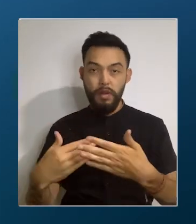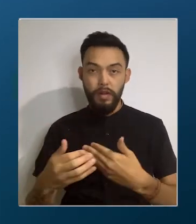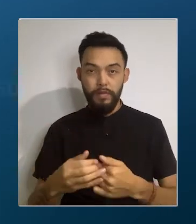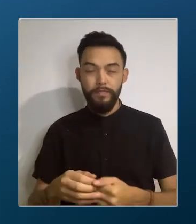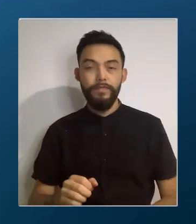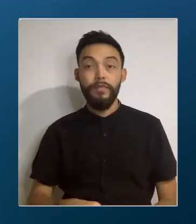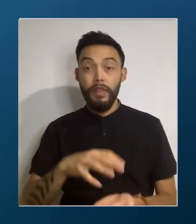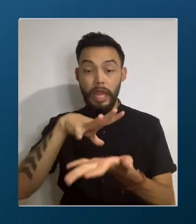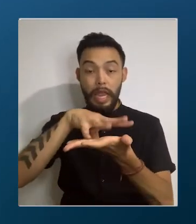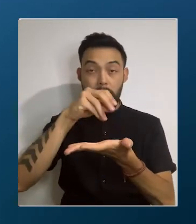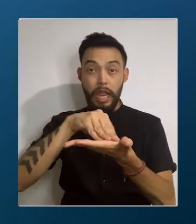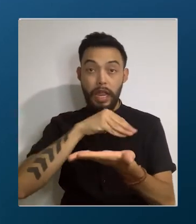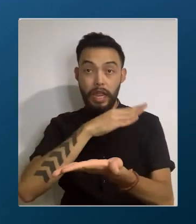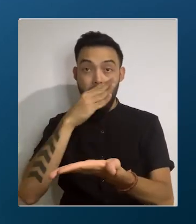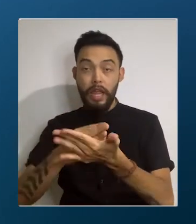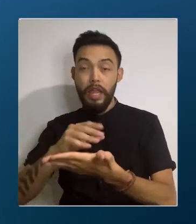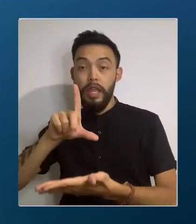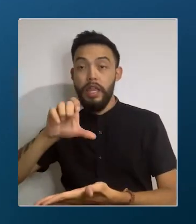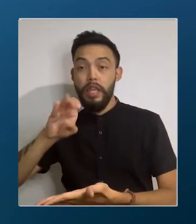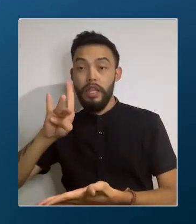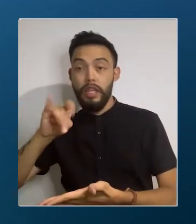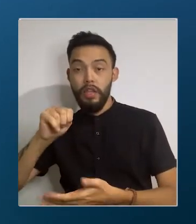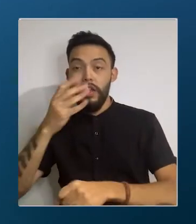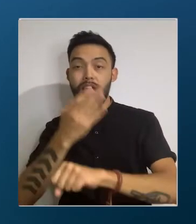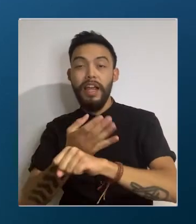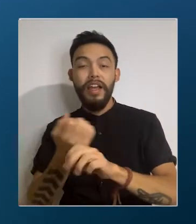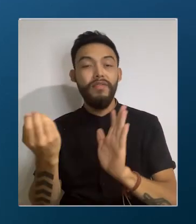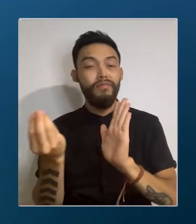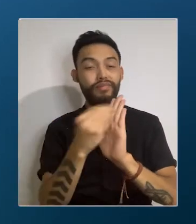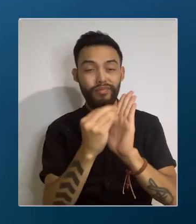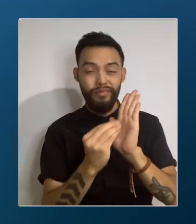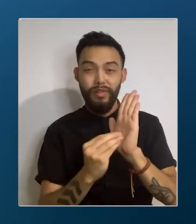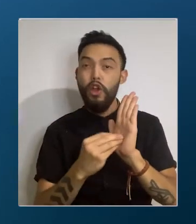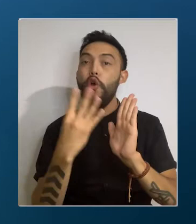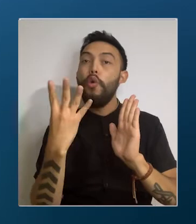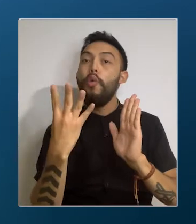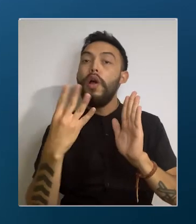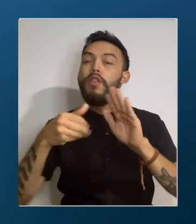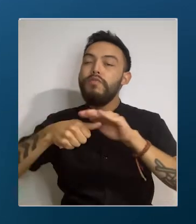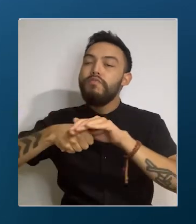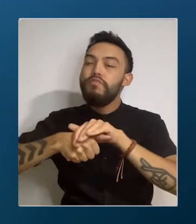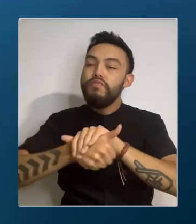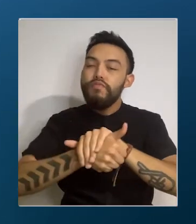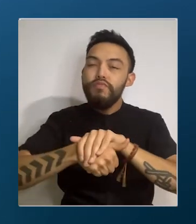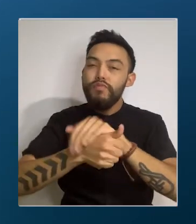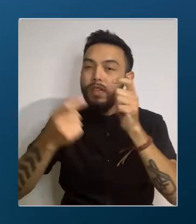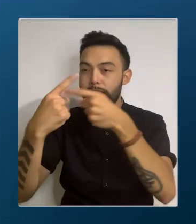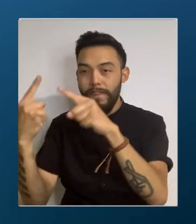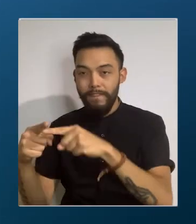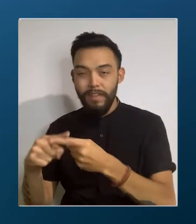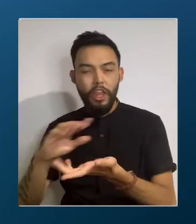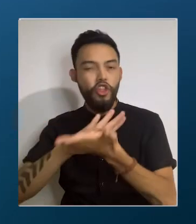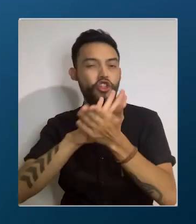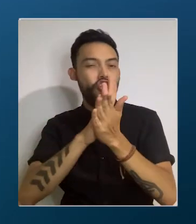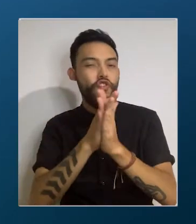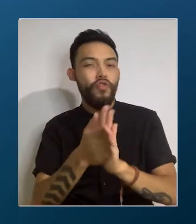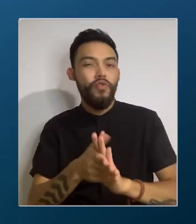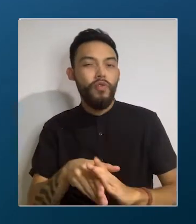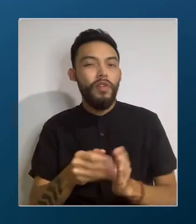Entre Arica y Lebu, se han registrado 4 especies de tortugas marinas, todas amenazadas de extinción.